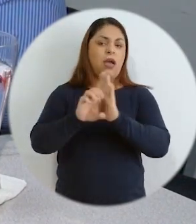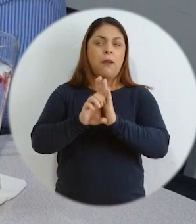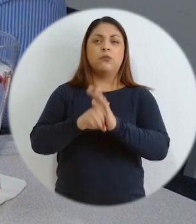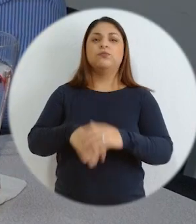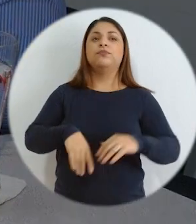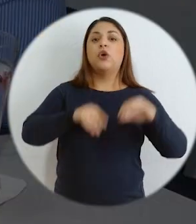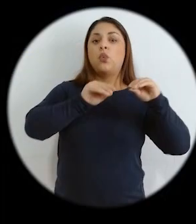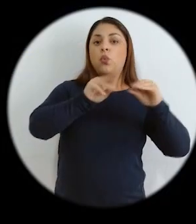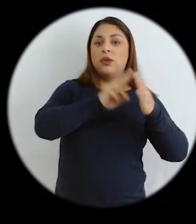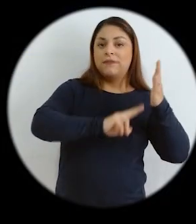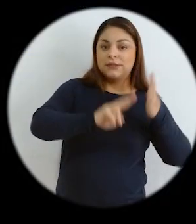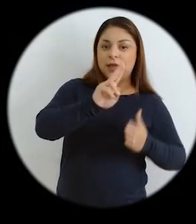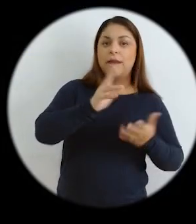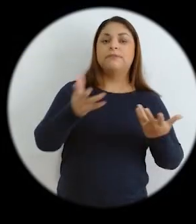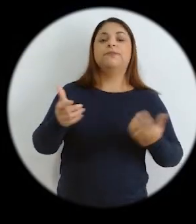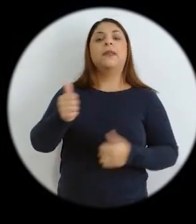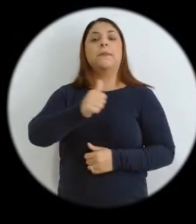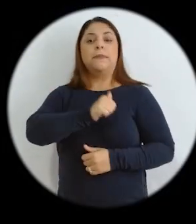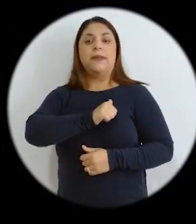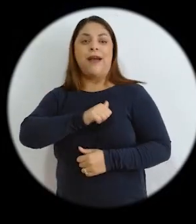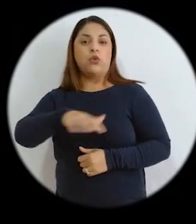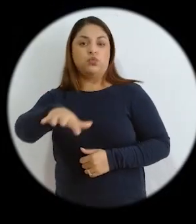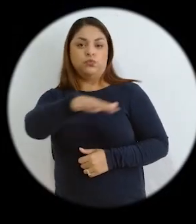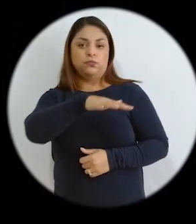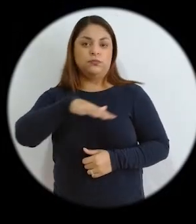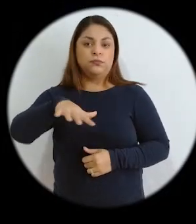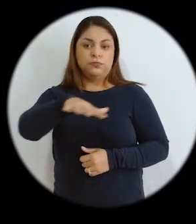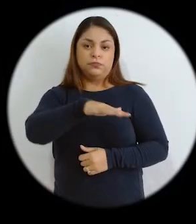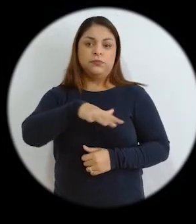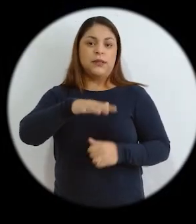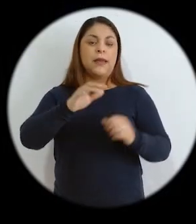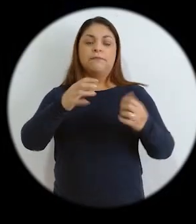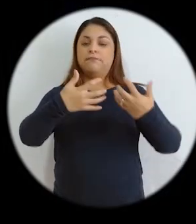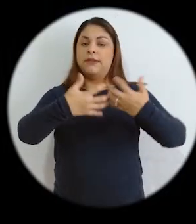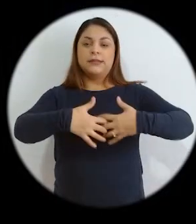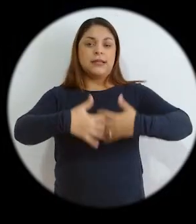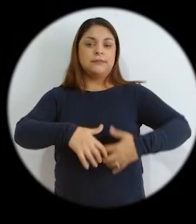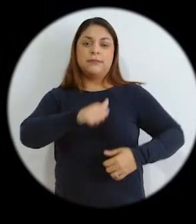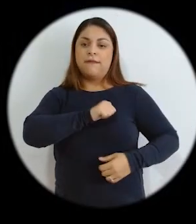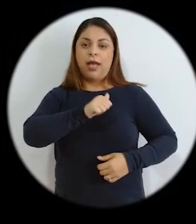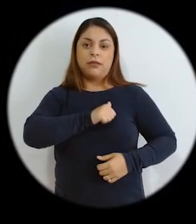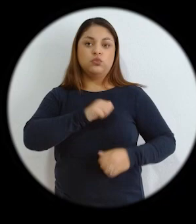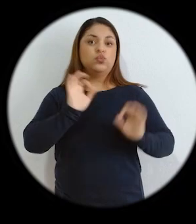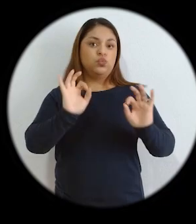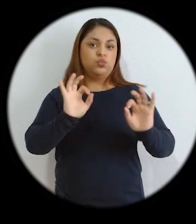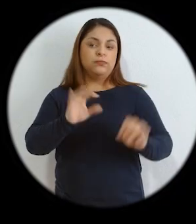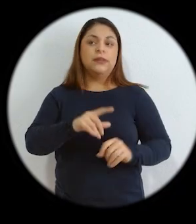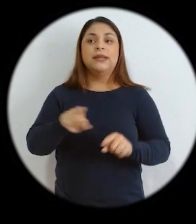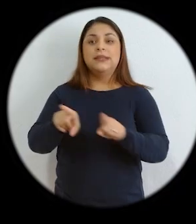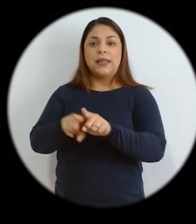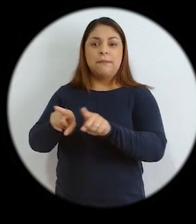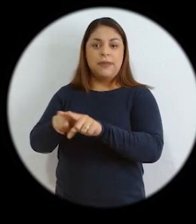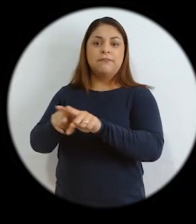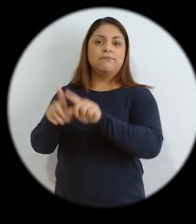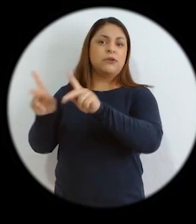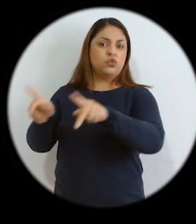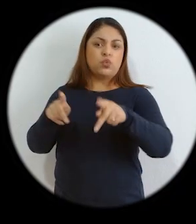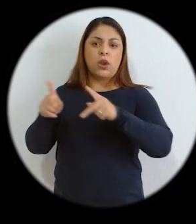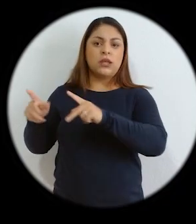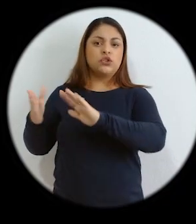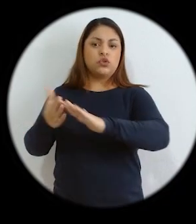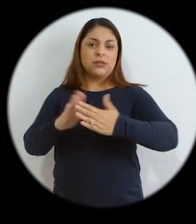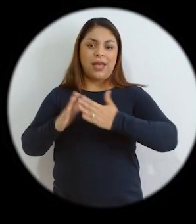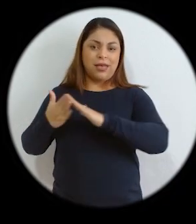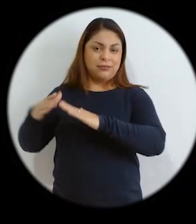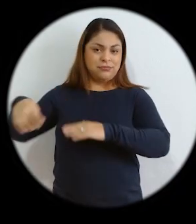Son diferentes sectores. Entonces está la academia, está el sector privado, que es un sector sumamente importante. Totalmente. Pero también